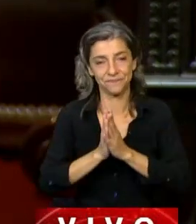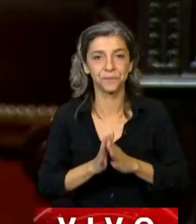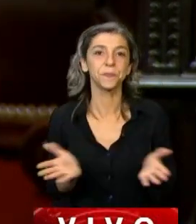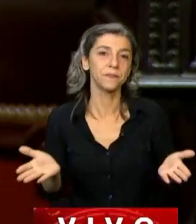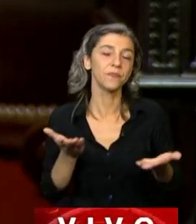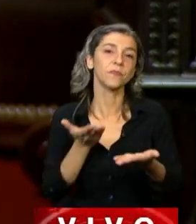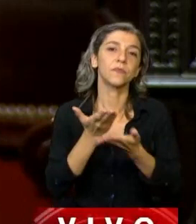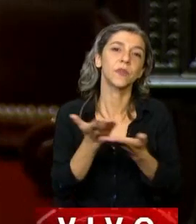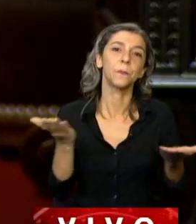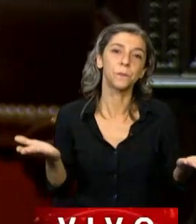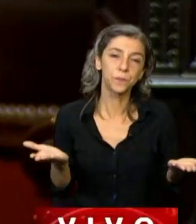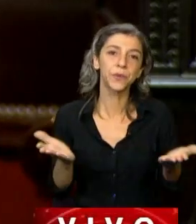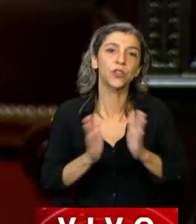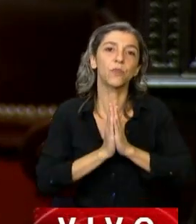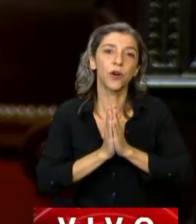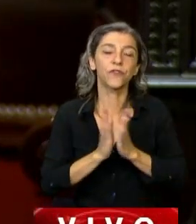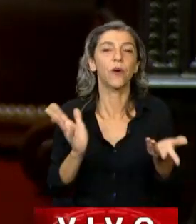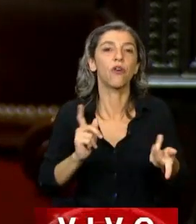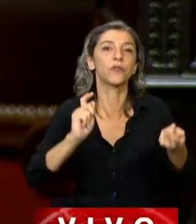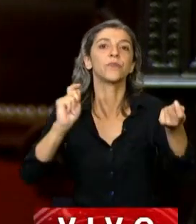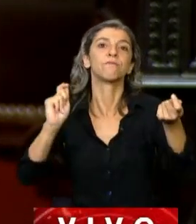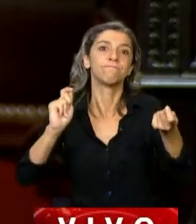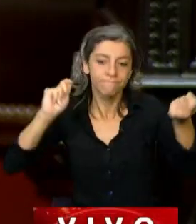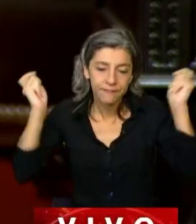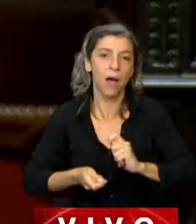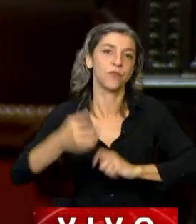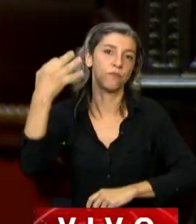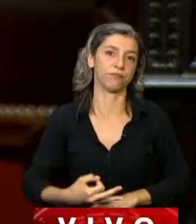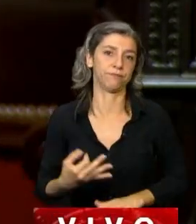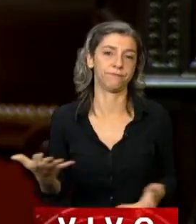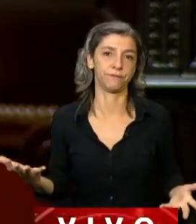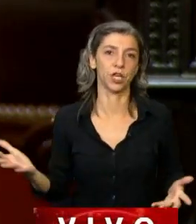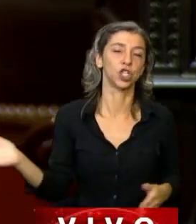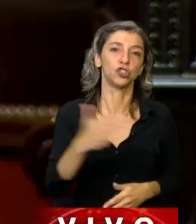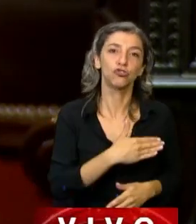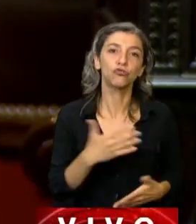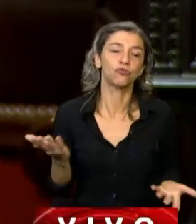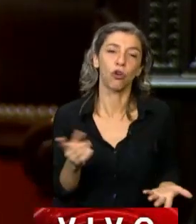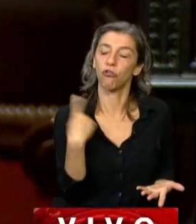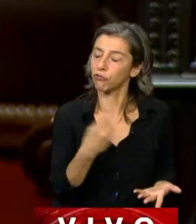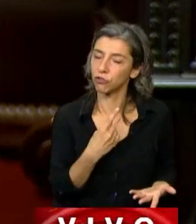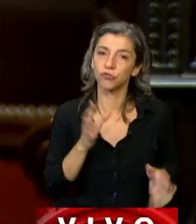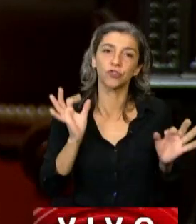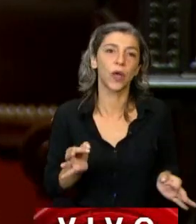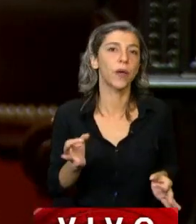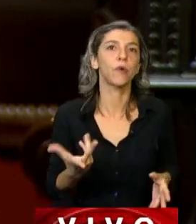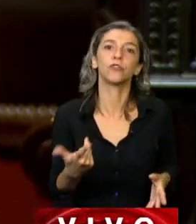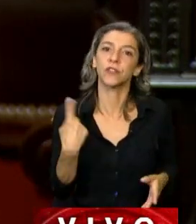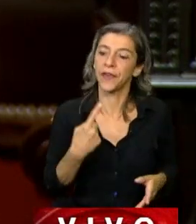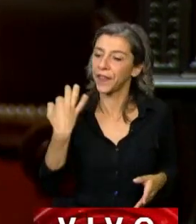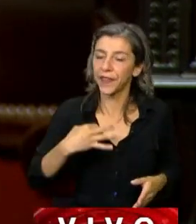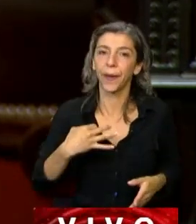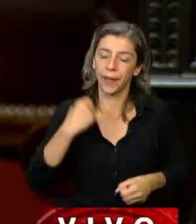pido que prime la vocación de transformación. Todos tenemos que tener esa vocación